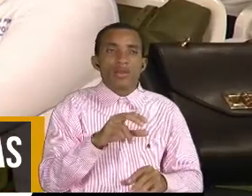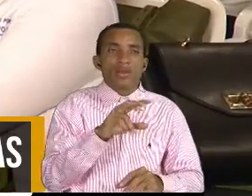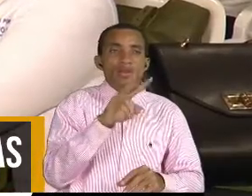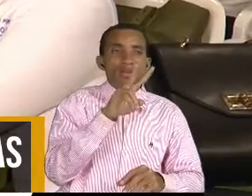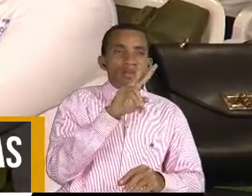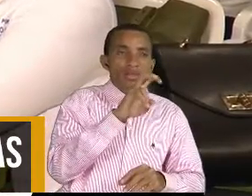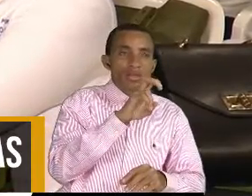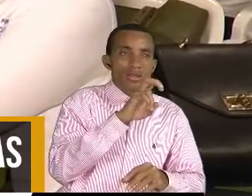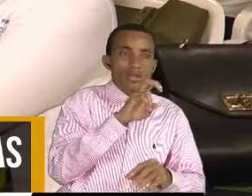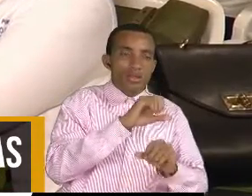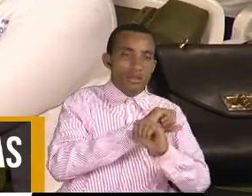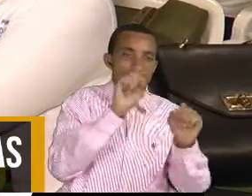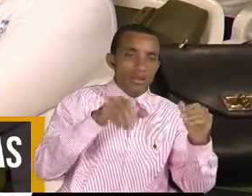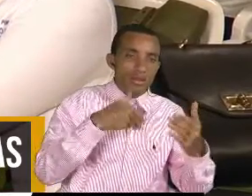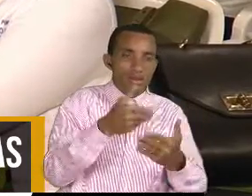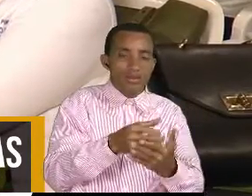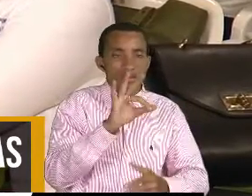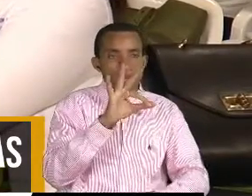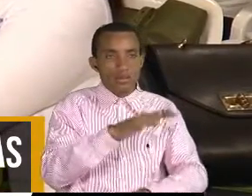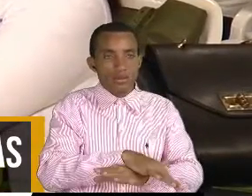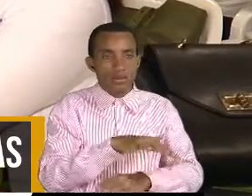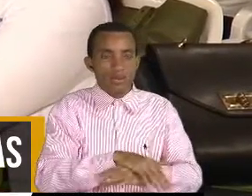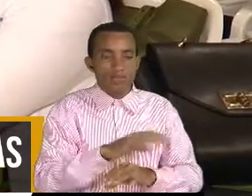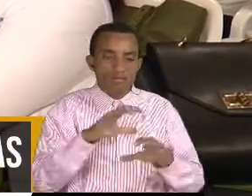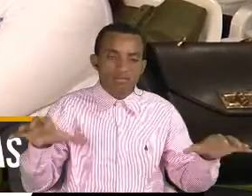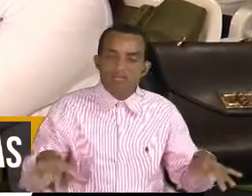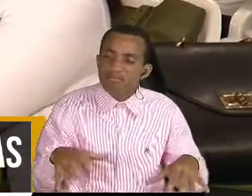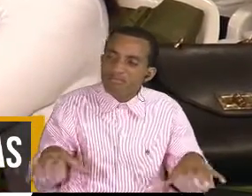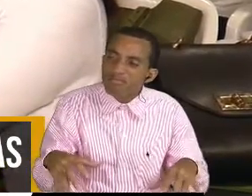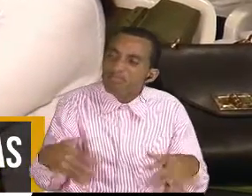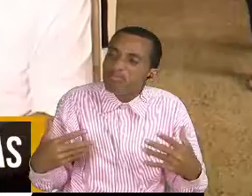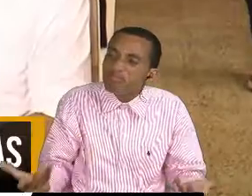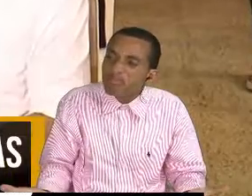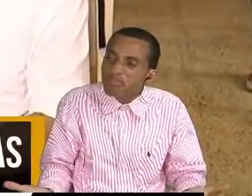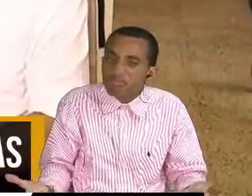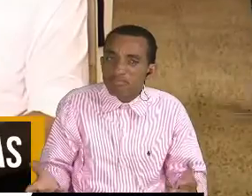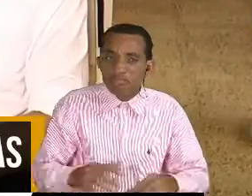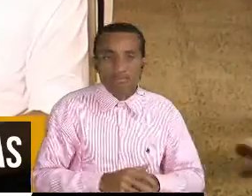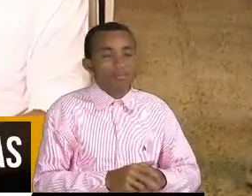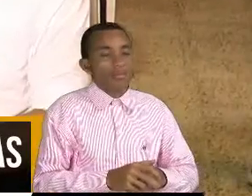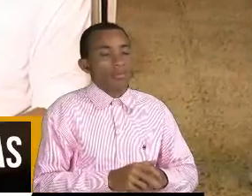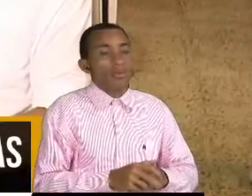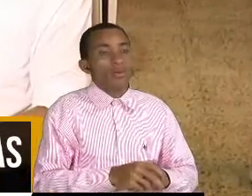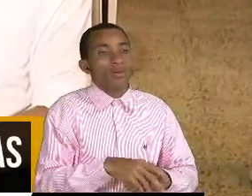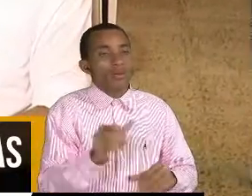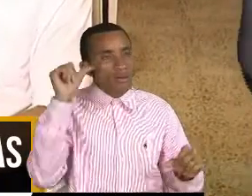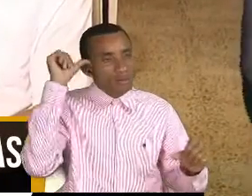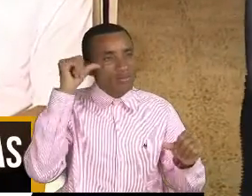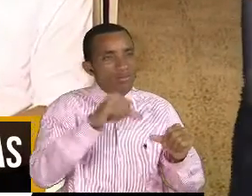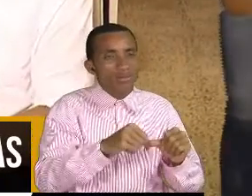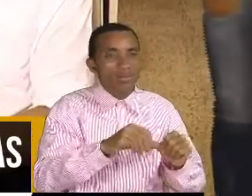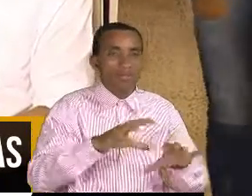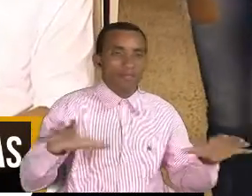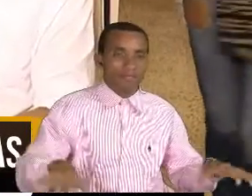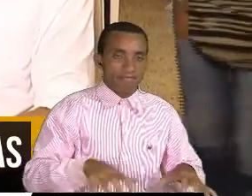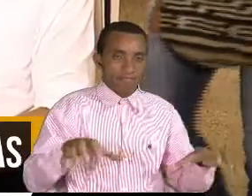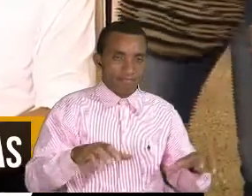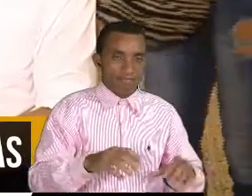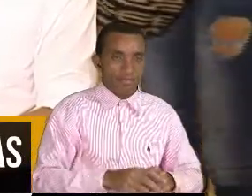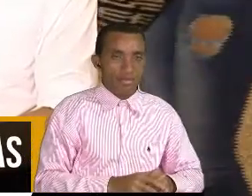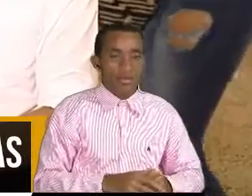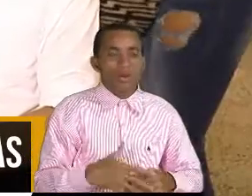tarde. ¿Qué actividades específicamente se van a realizar? Bueno, normalmente la conmemoración de ese tipo de actividades, pues se hacen